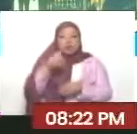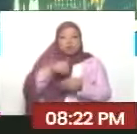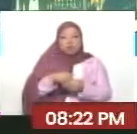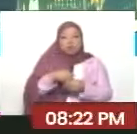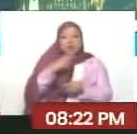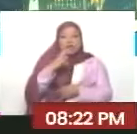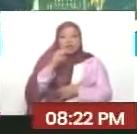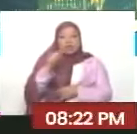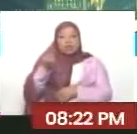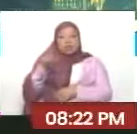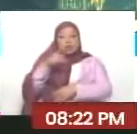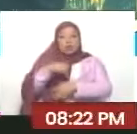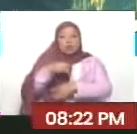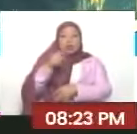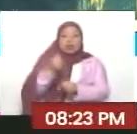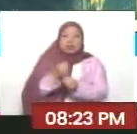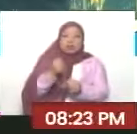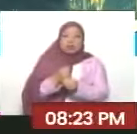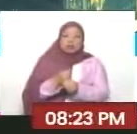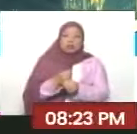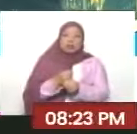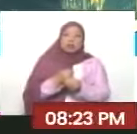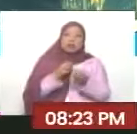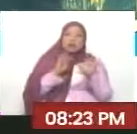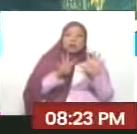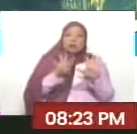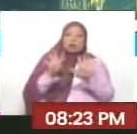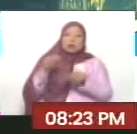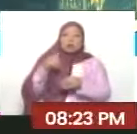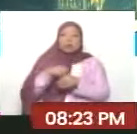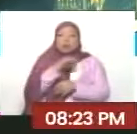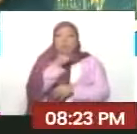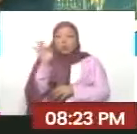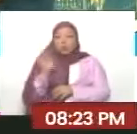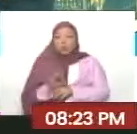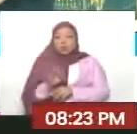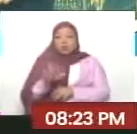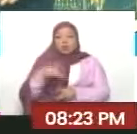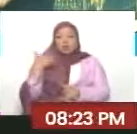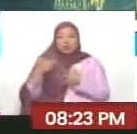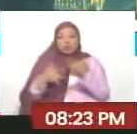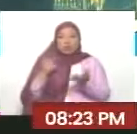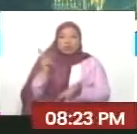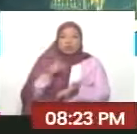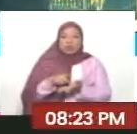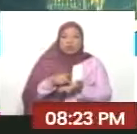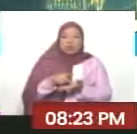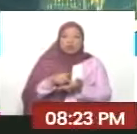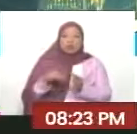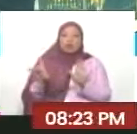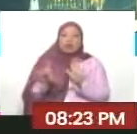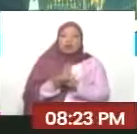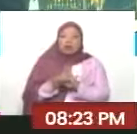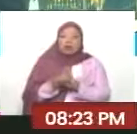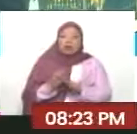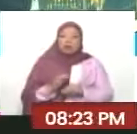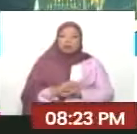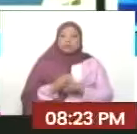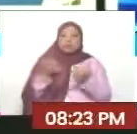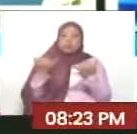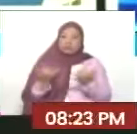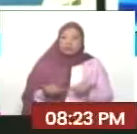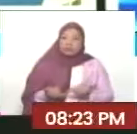CNE. Correcto, de los que tienen tarjeta en el CNE, 97%, o sea, de la gente que va a postular, los que están legales.